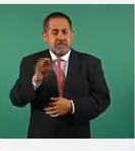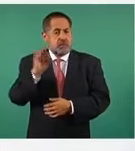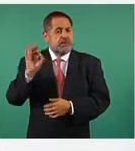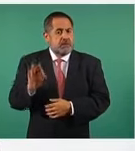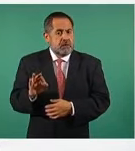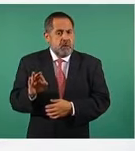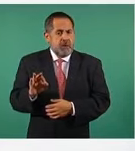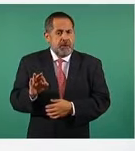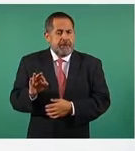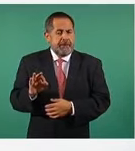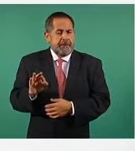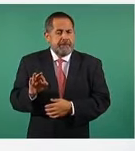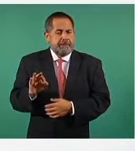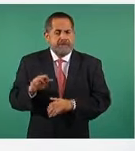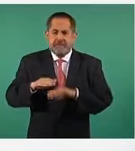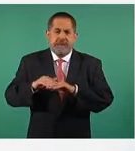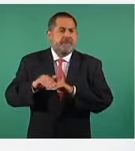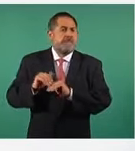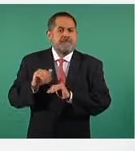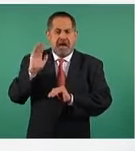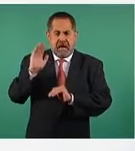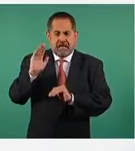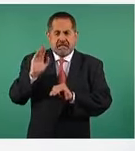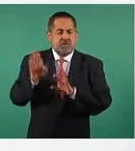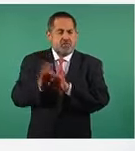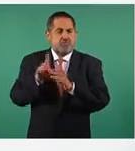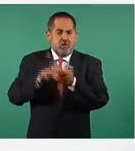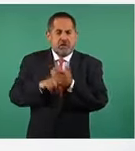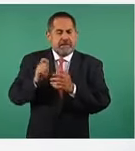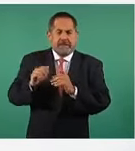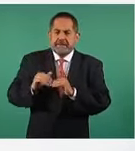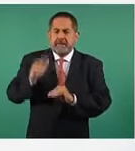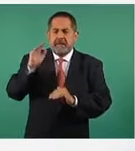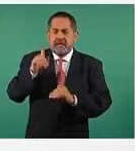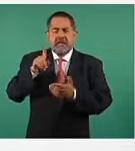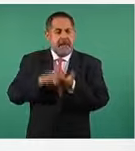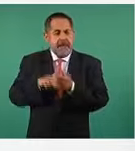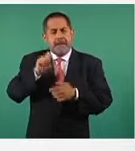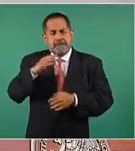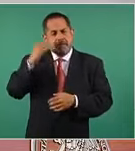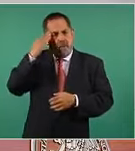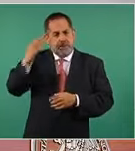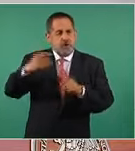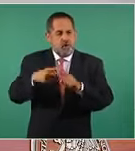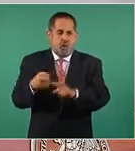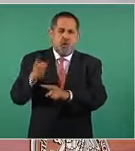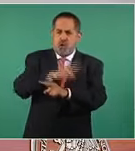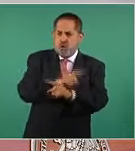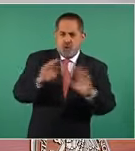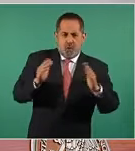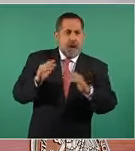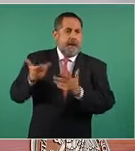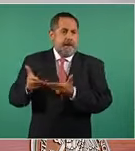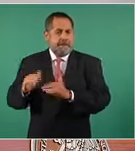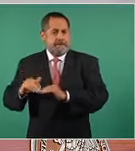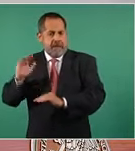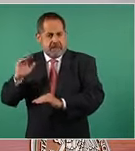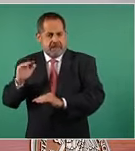2.6% superiores en términos reales al mismo periodo del año pasado y